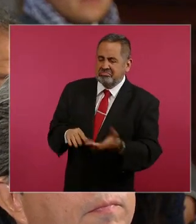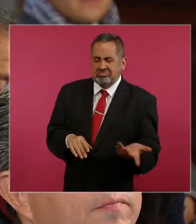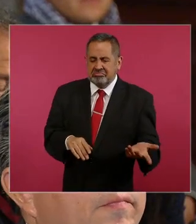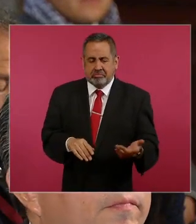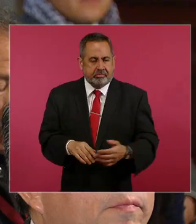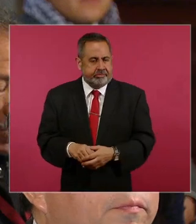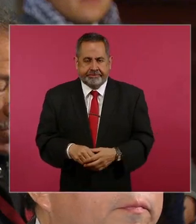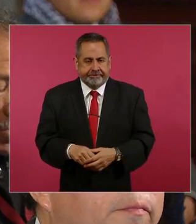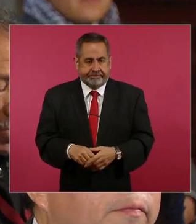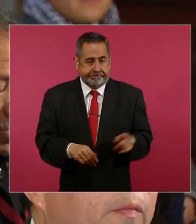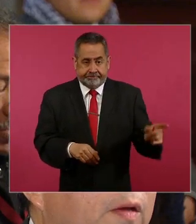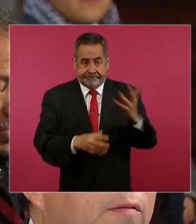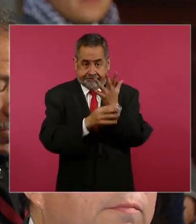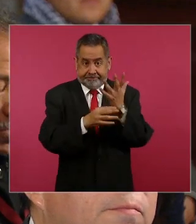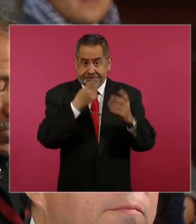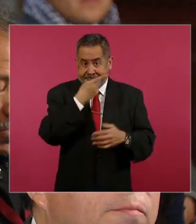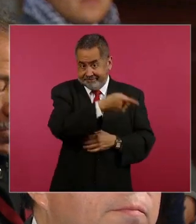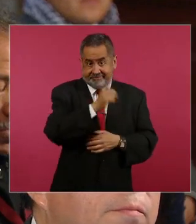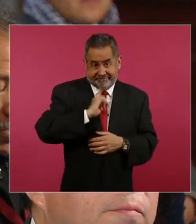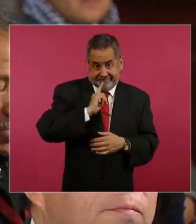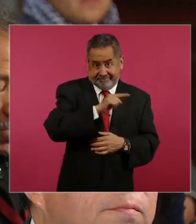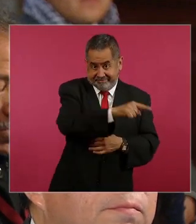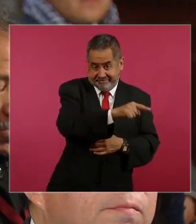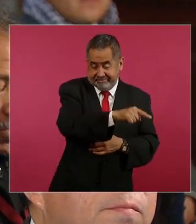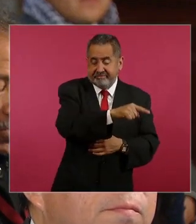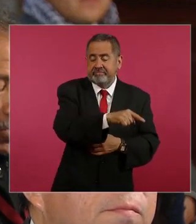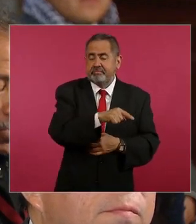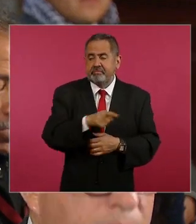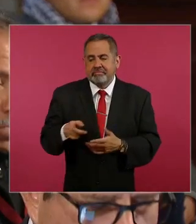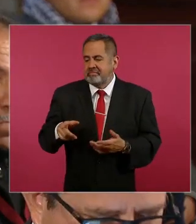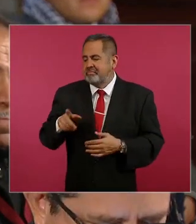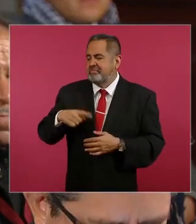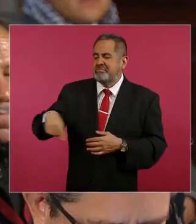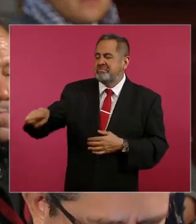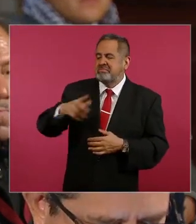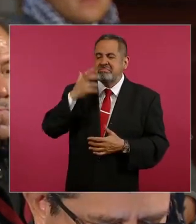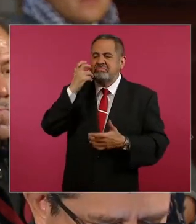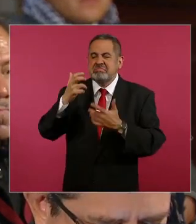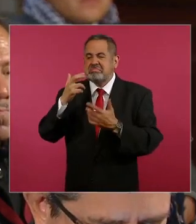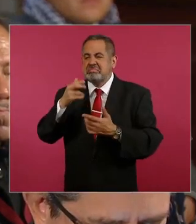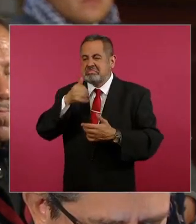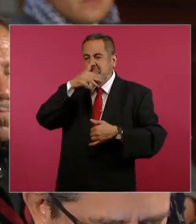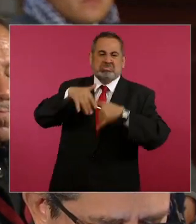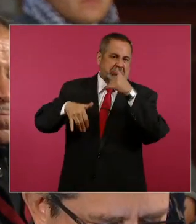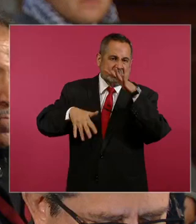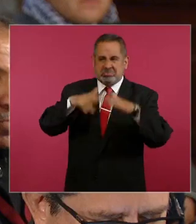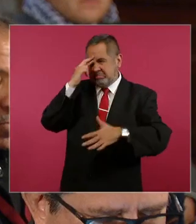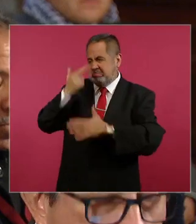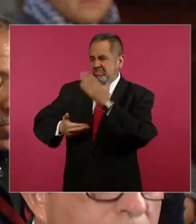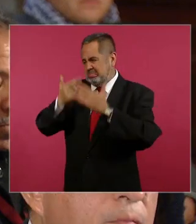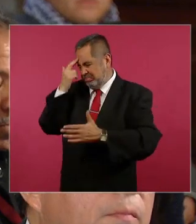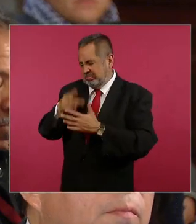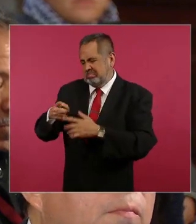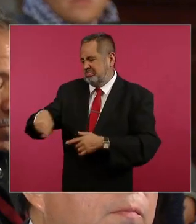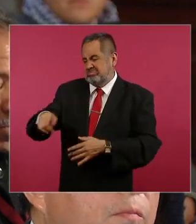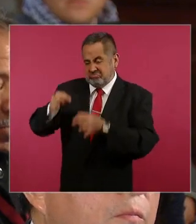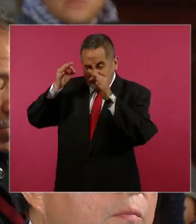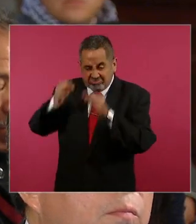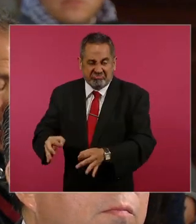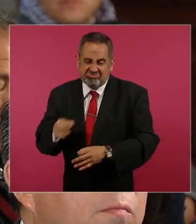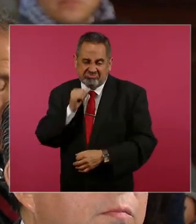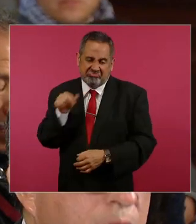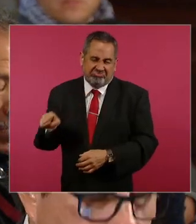dijo textual que era un centenar de agitadores, pues con tintes